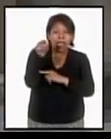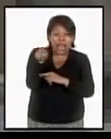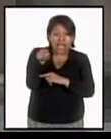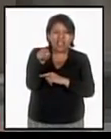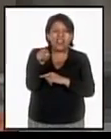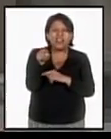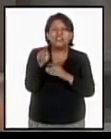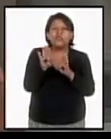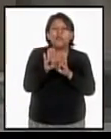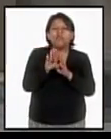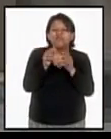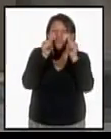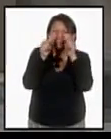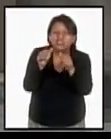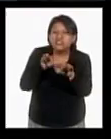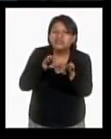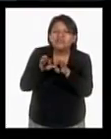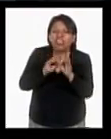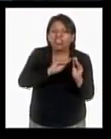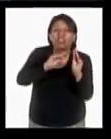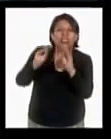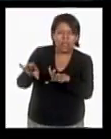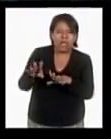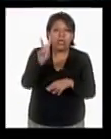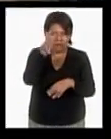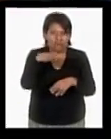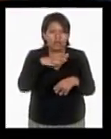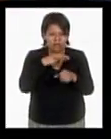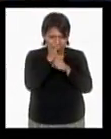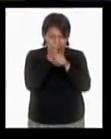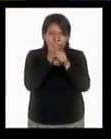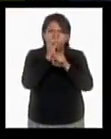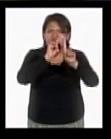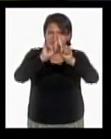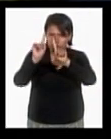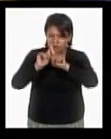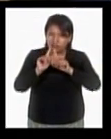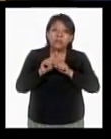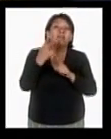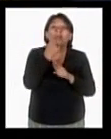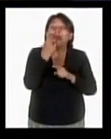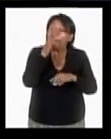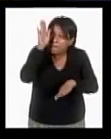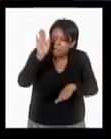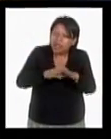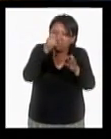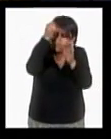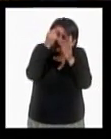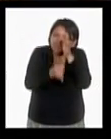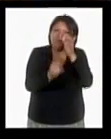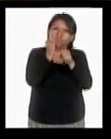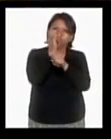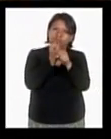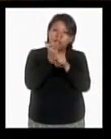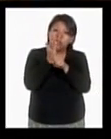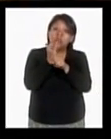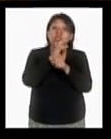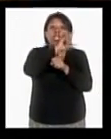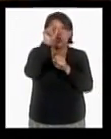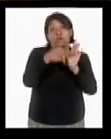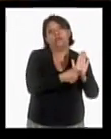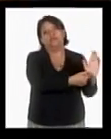los trabajos. Es cierto que ha habido varias investigaciones en los últimos años, pero es necesario hacer más investigación, pero sobre todo darla a